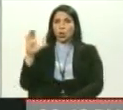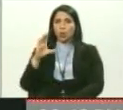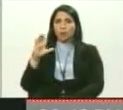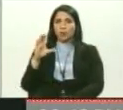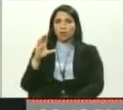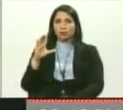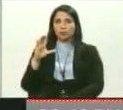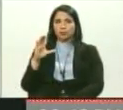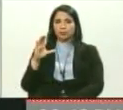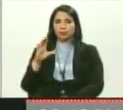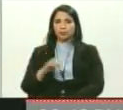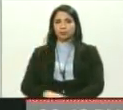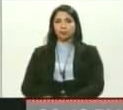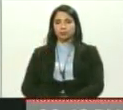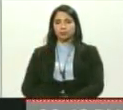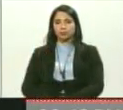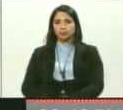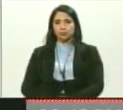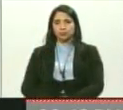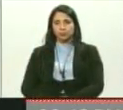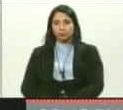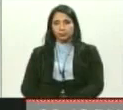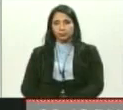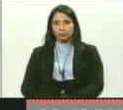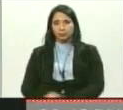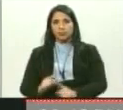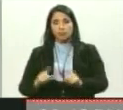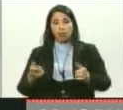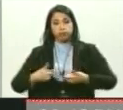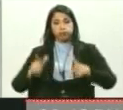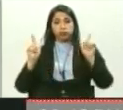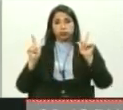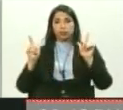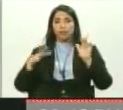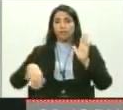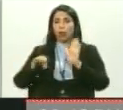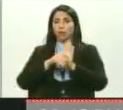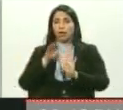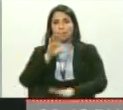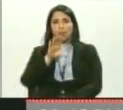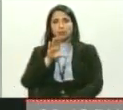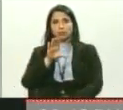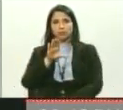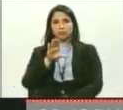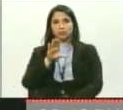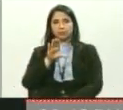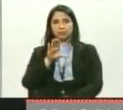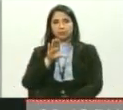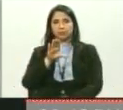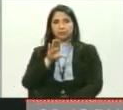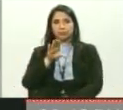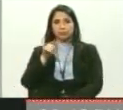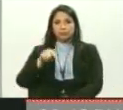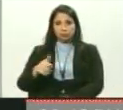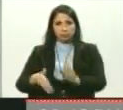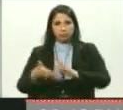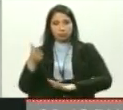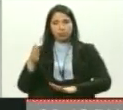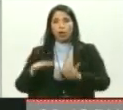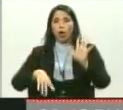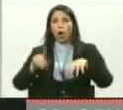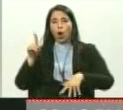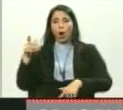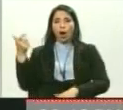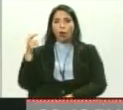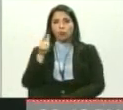en Bucaramanga, en Cúcuta, para que les permitan volver a su país. Hoy salieron 11 autobuses